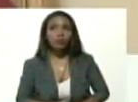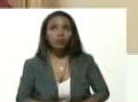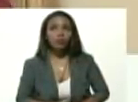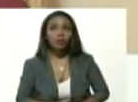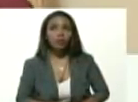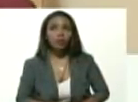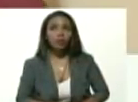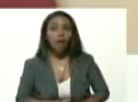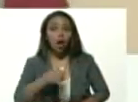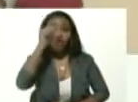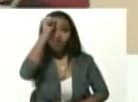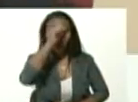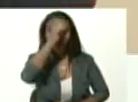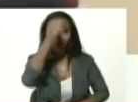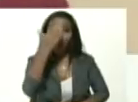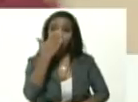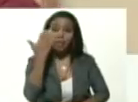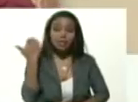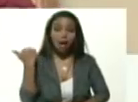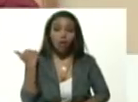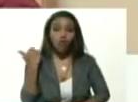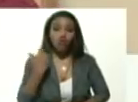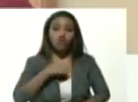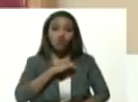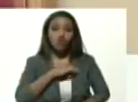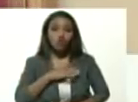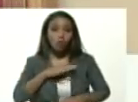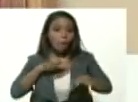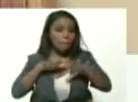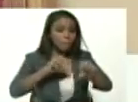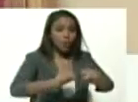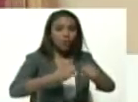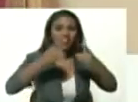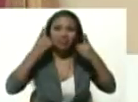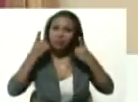Y el domingo pasado tomamos la decisión,